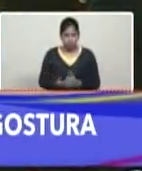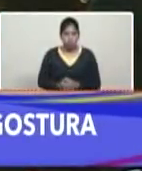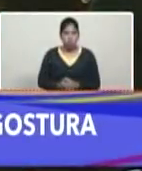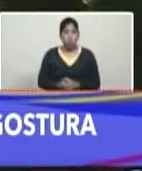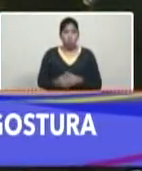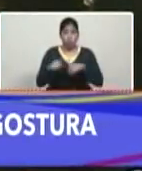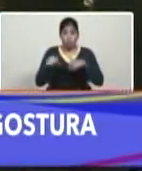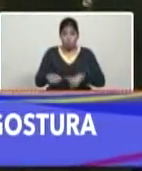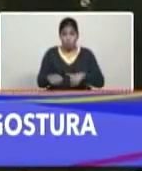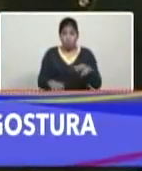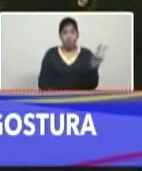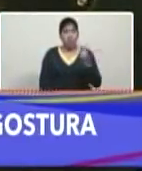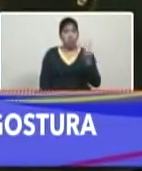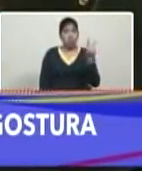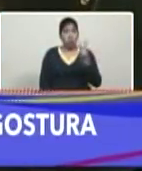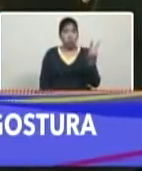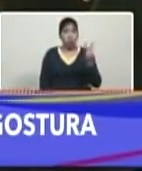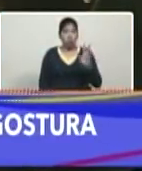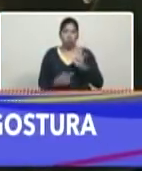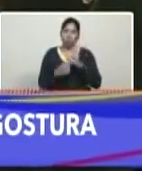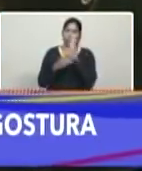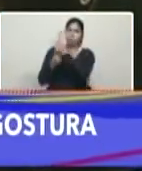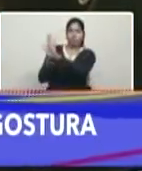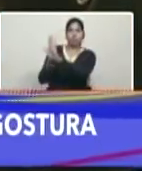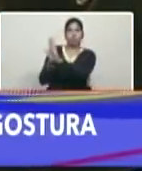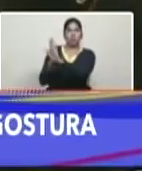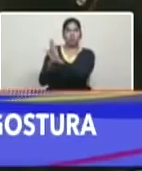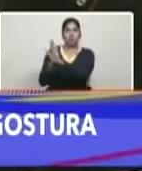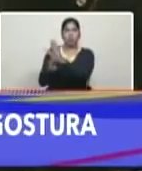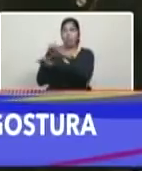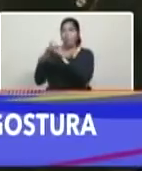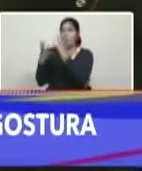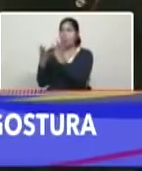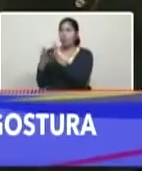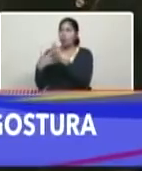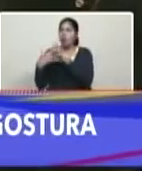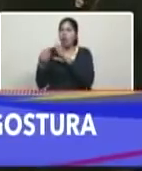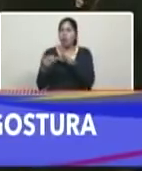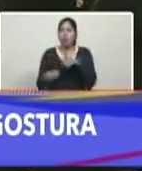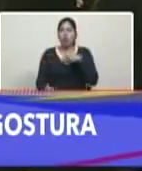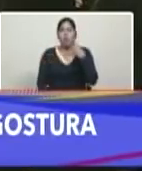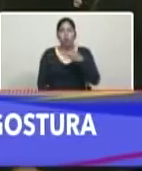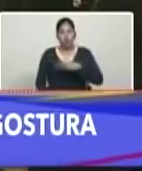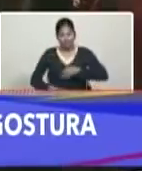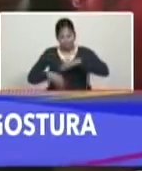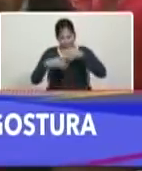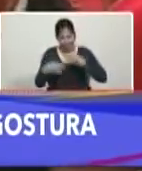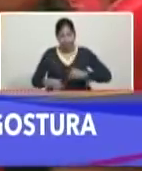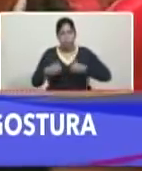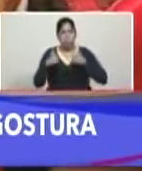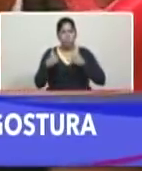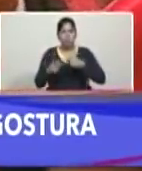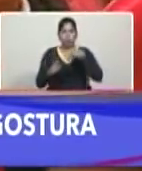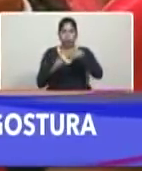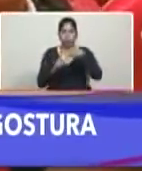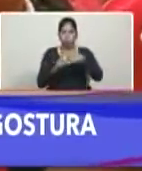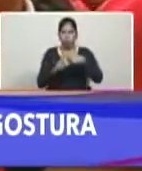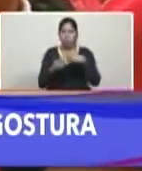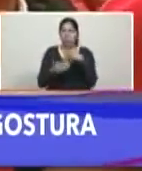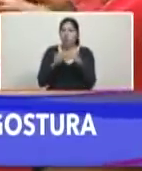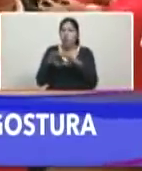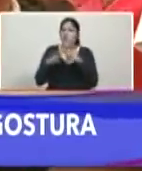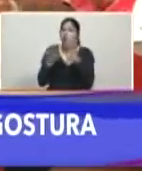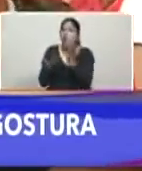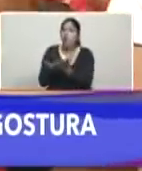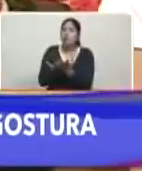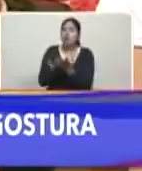hoy por hoy una clase ejemplar de política revolucionaria para el mundo, de cómo se